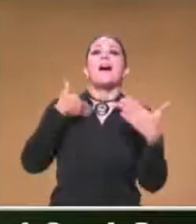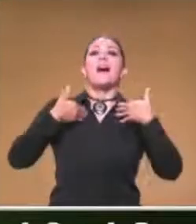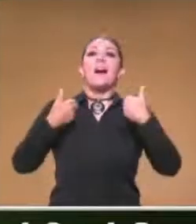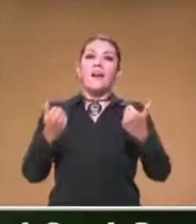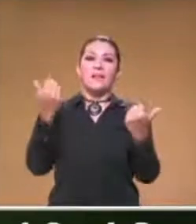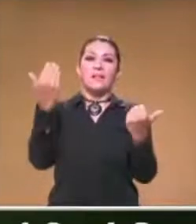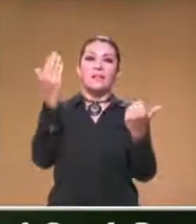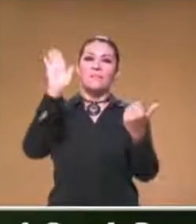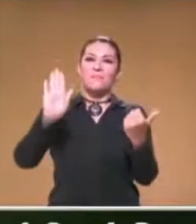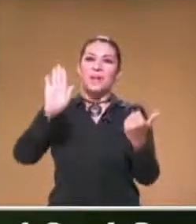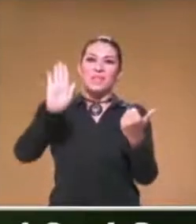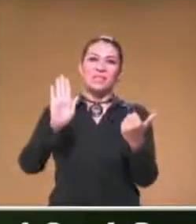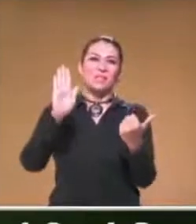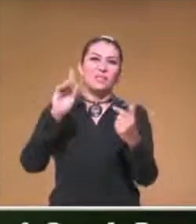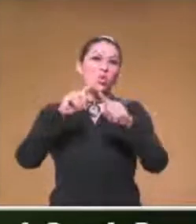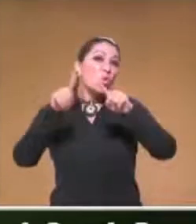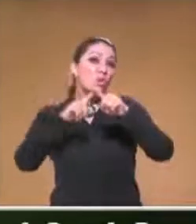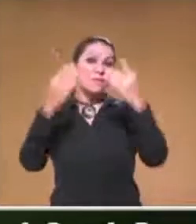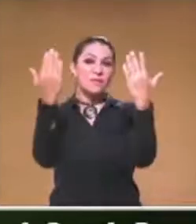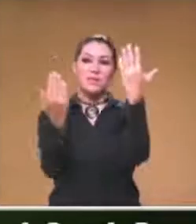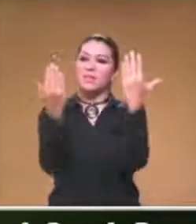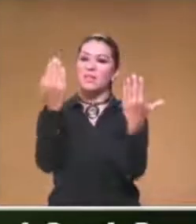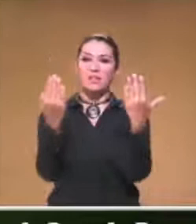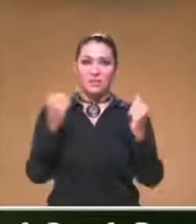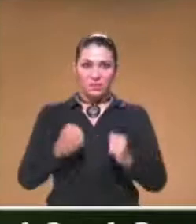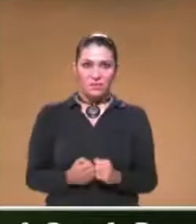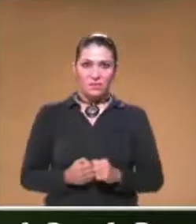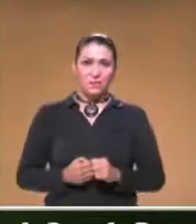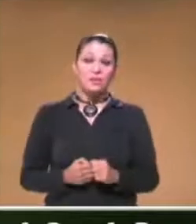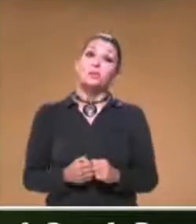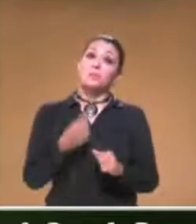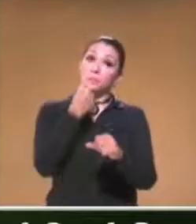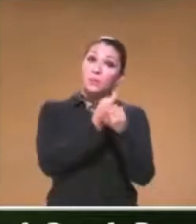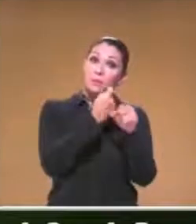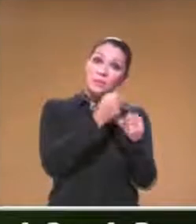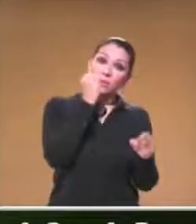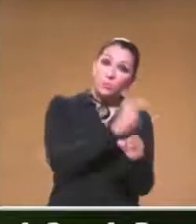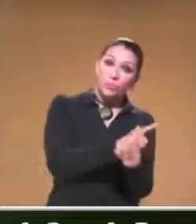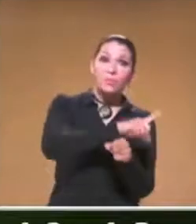sus semejanzas. Así que vamos a distinguir primero y luego a comparar.